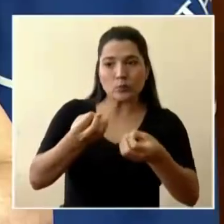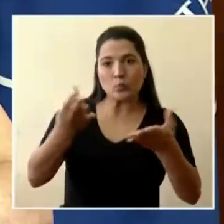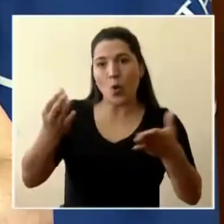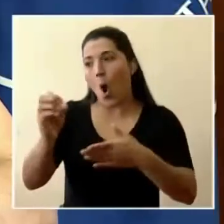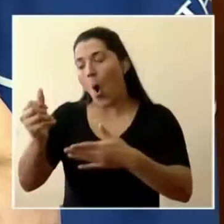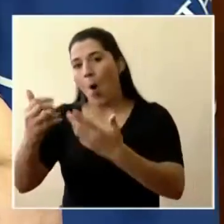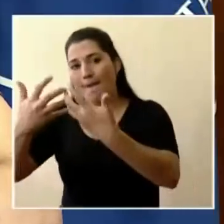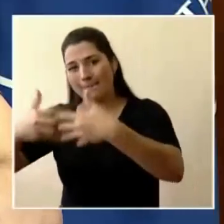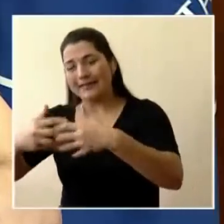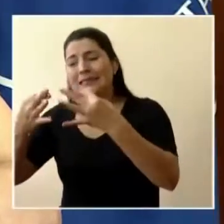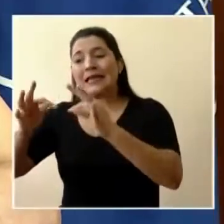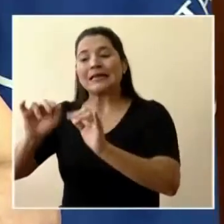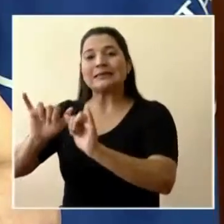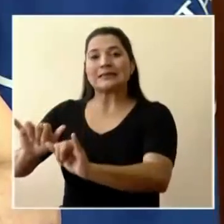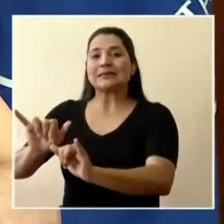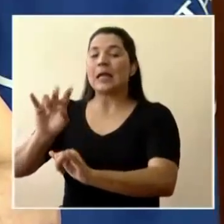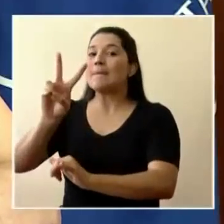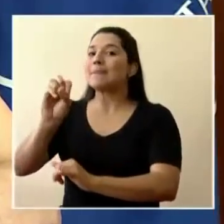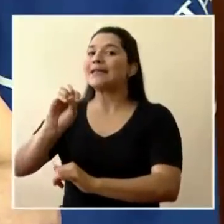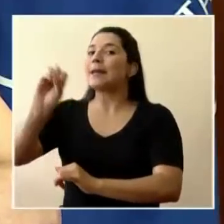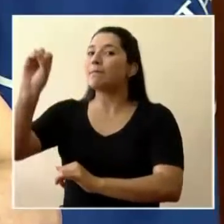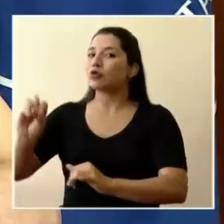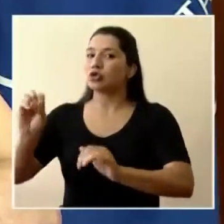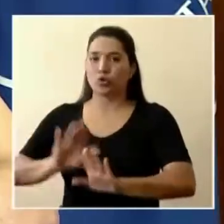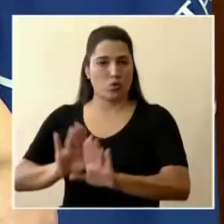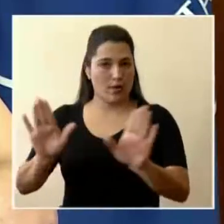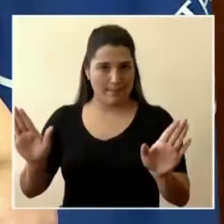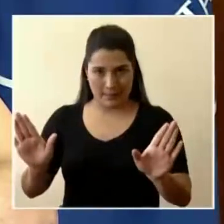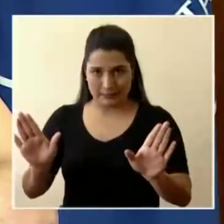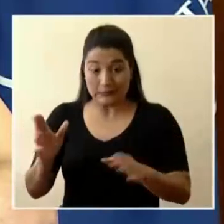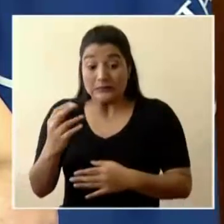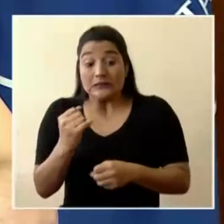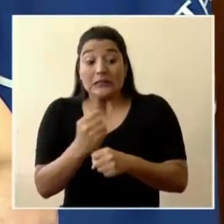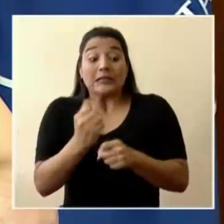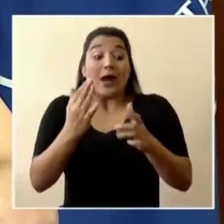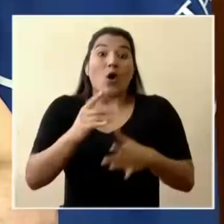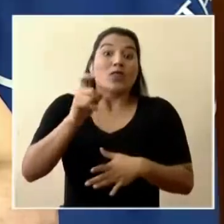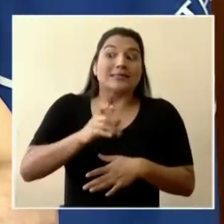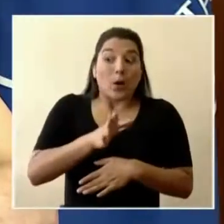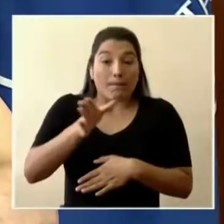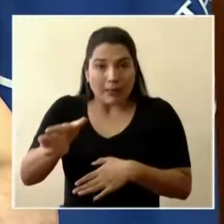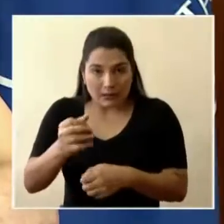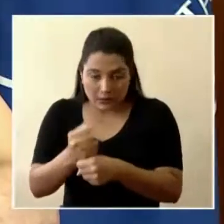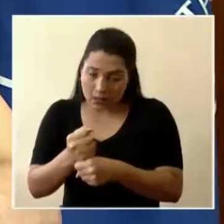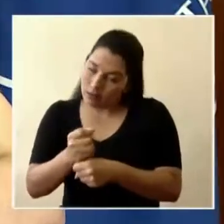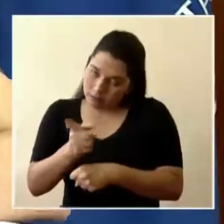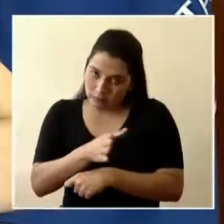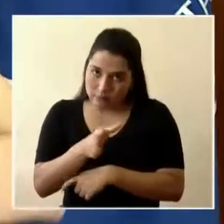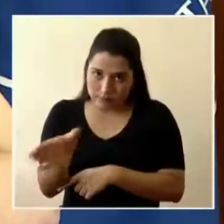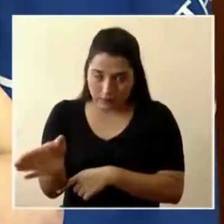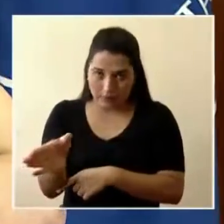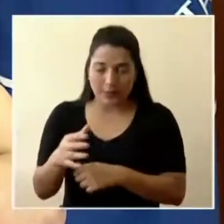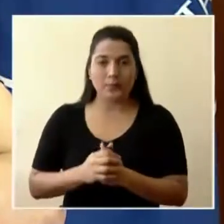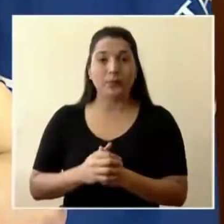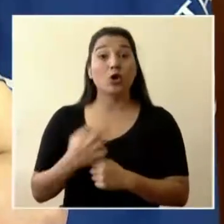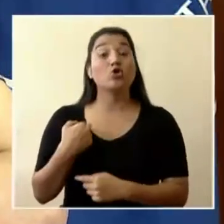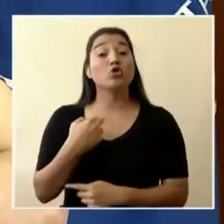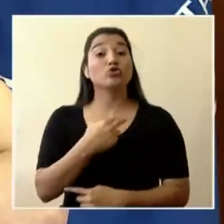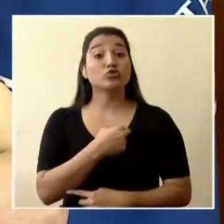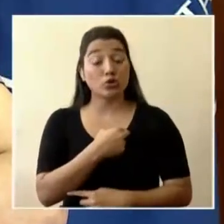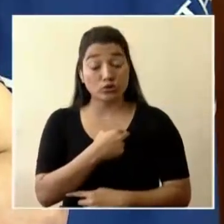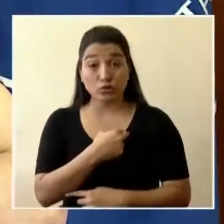exceptuados los funcionarios que tenemos que estar asumiendo un rol activo dentro de la atención a la emergencia. Estamos